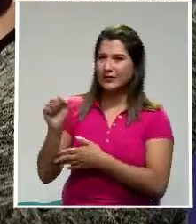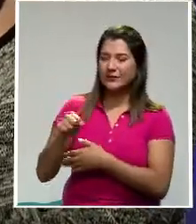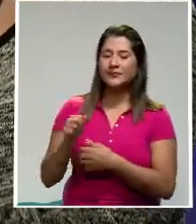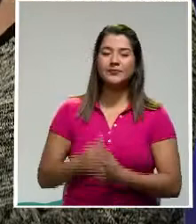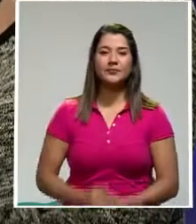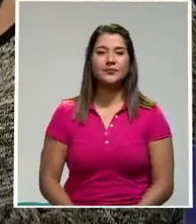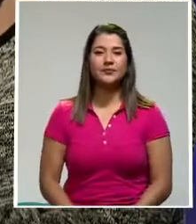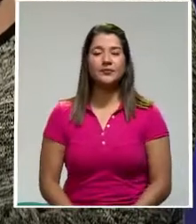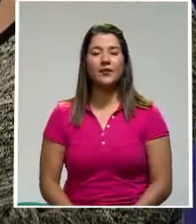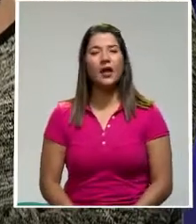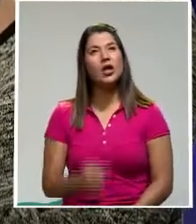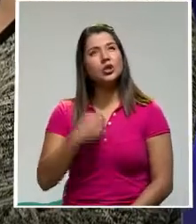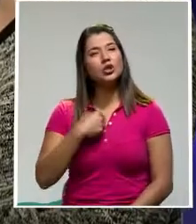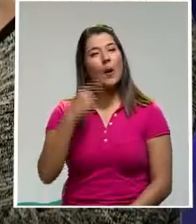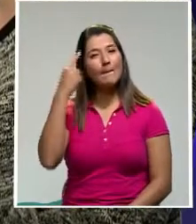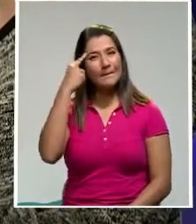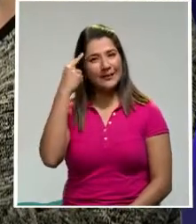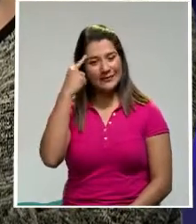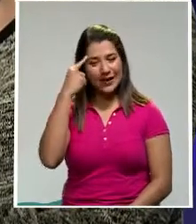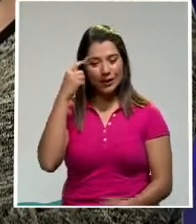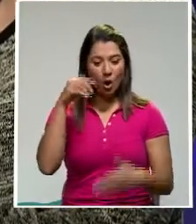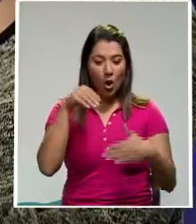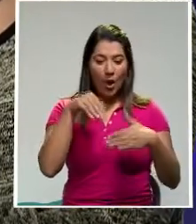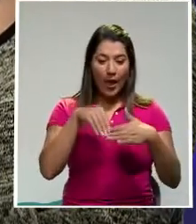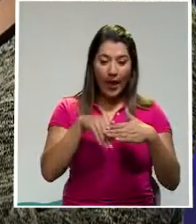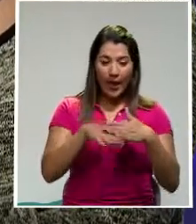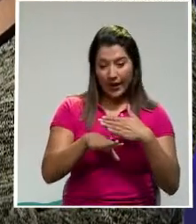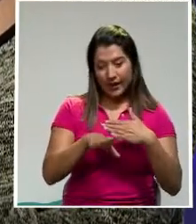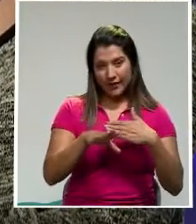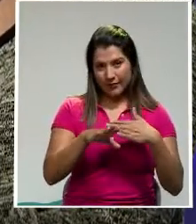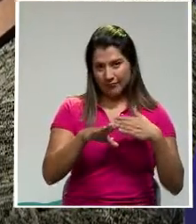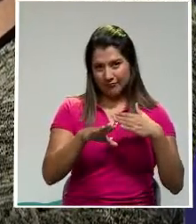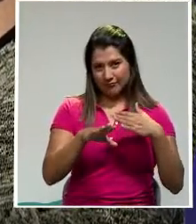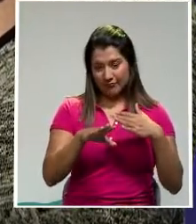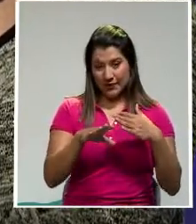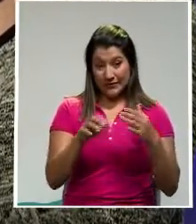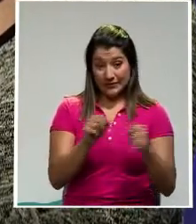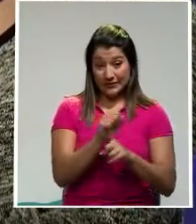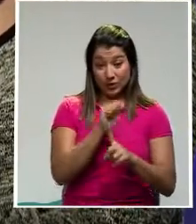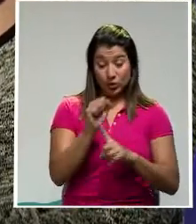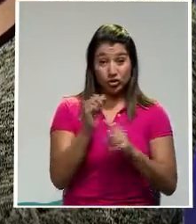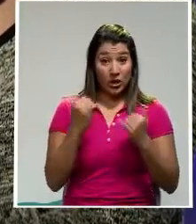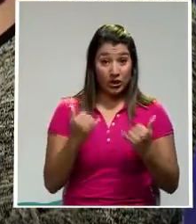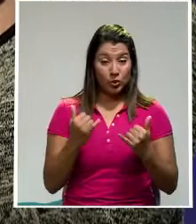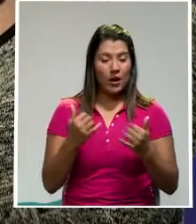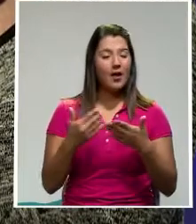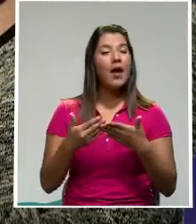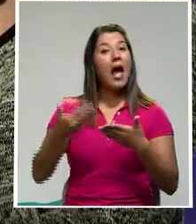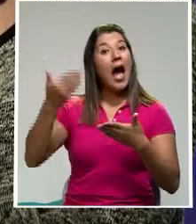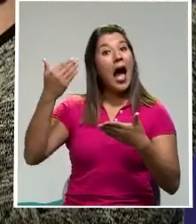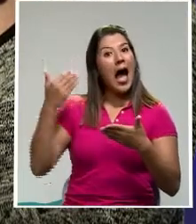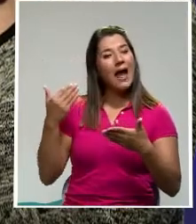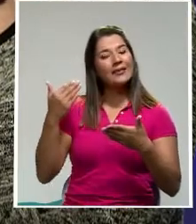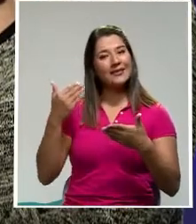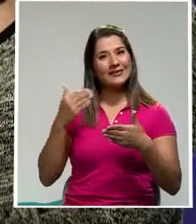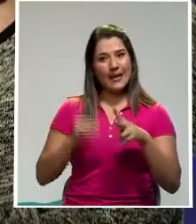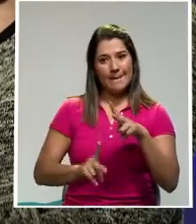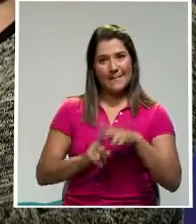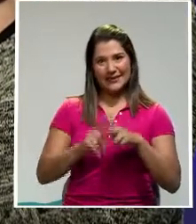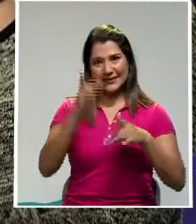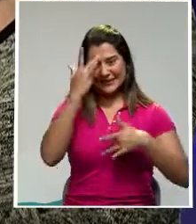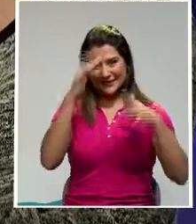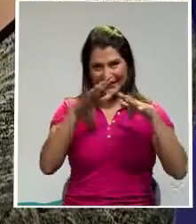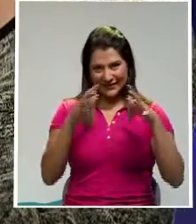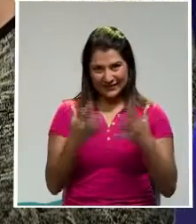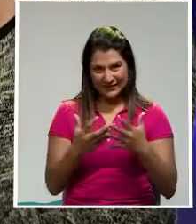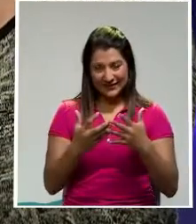Ahí, pensando en las dinámicas que se están dando, antes, en la prepandemia, uno se daba